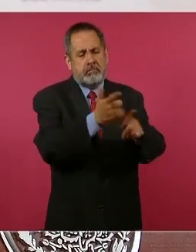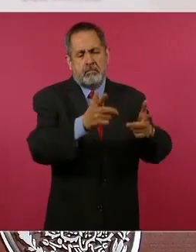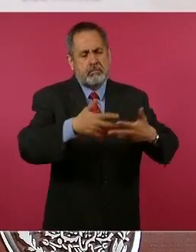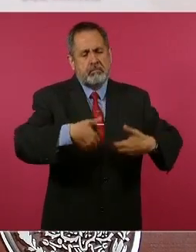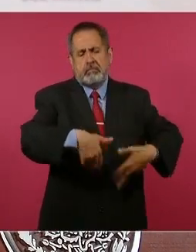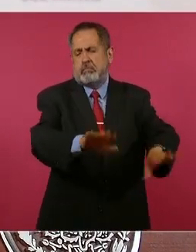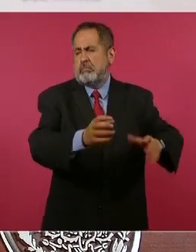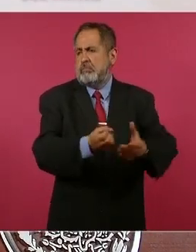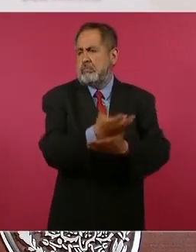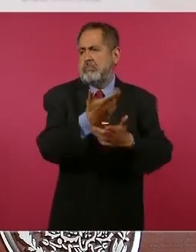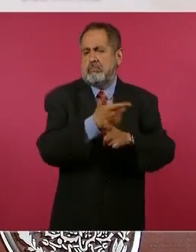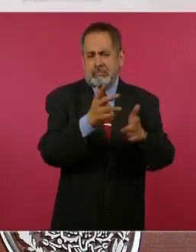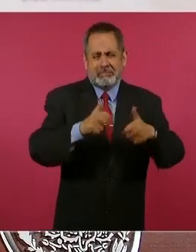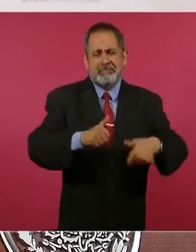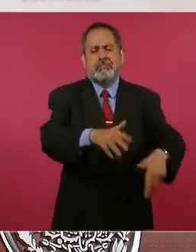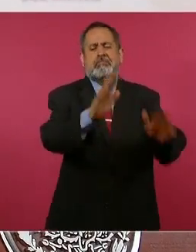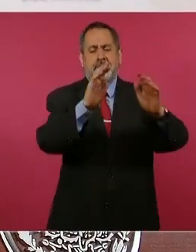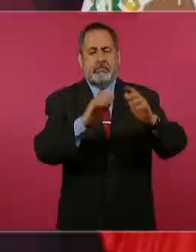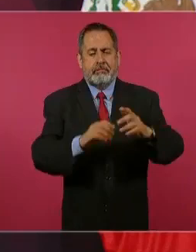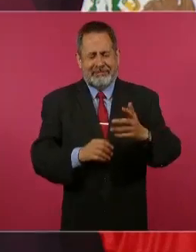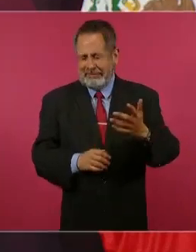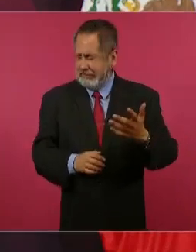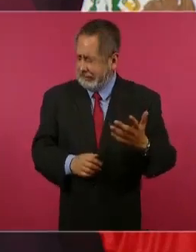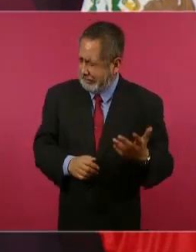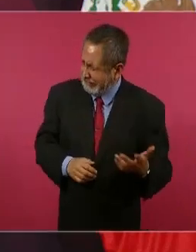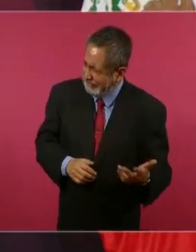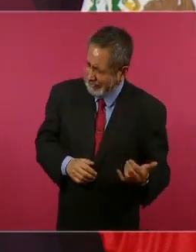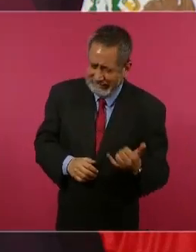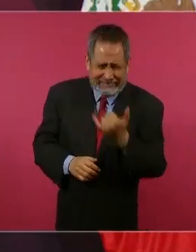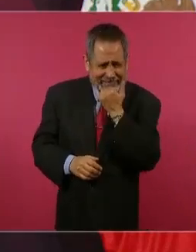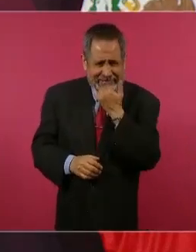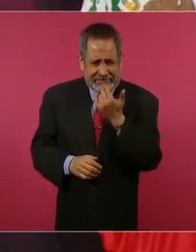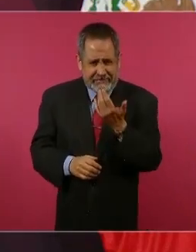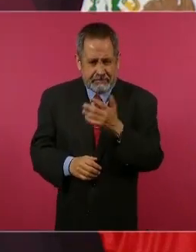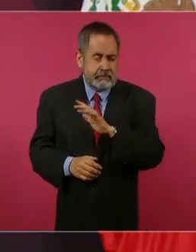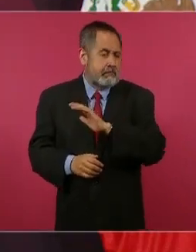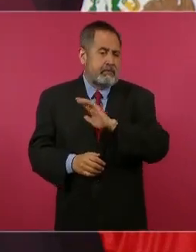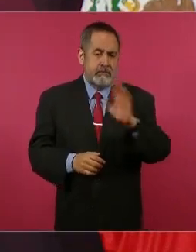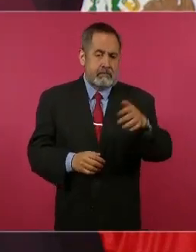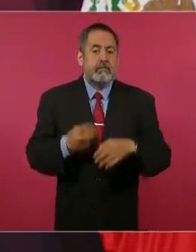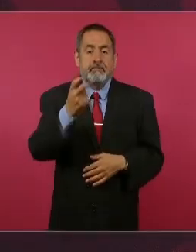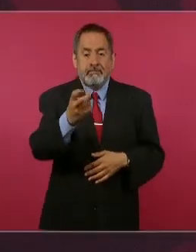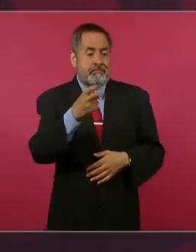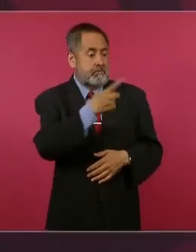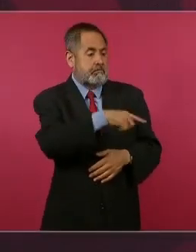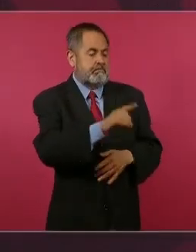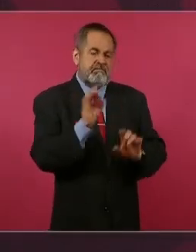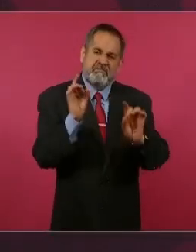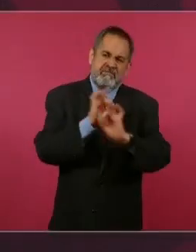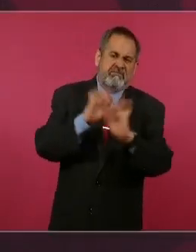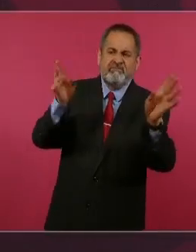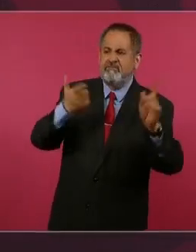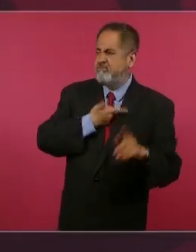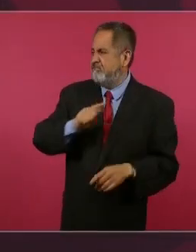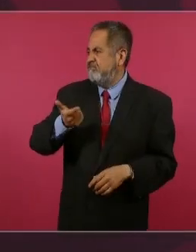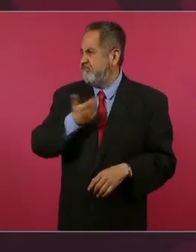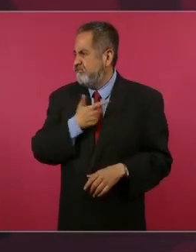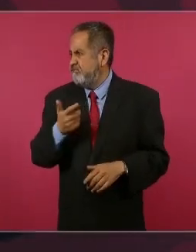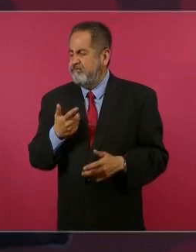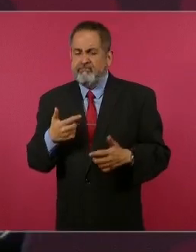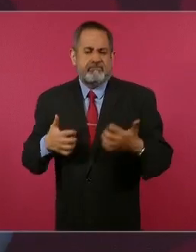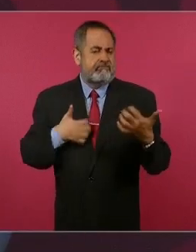Entonces, entiendo muy bien de que no les guste y empiezan